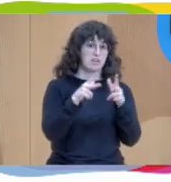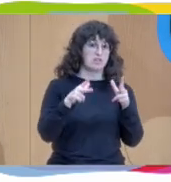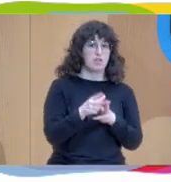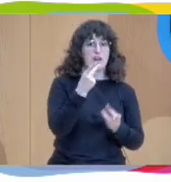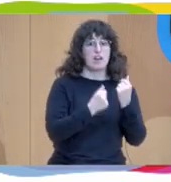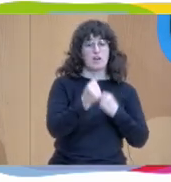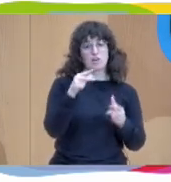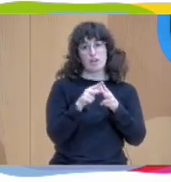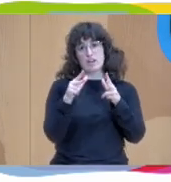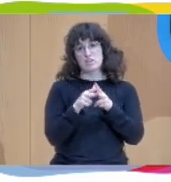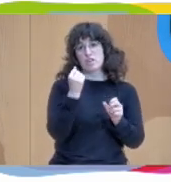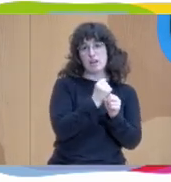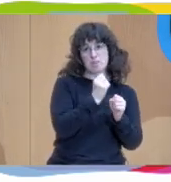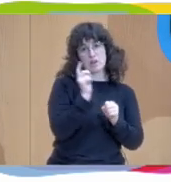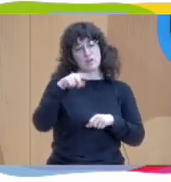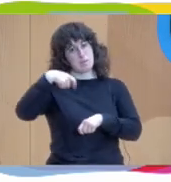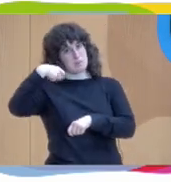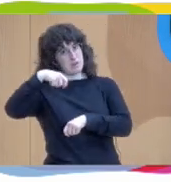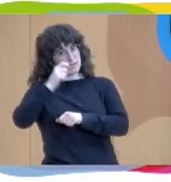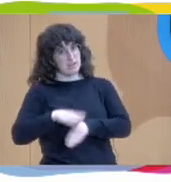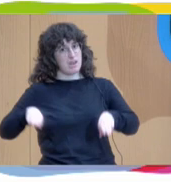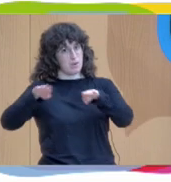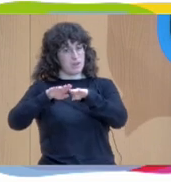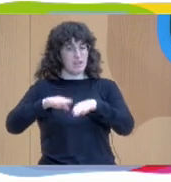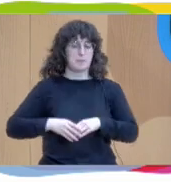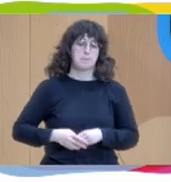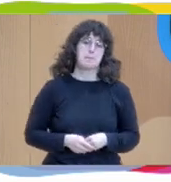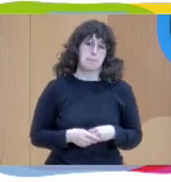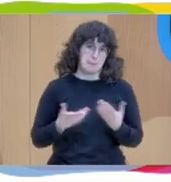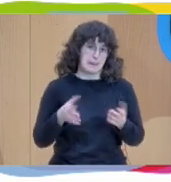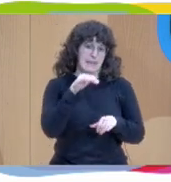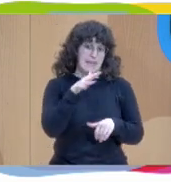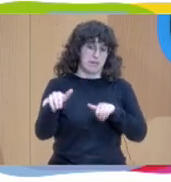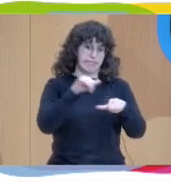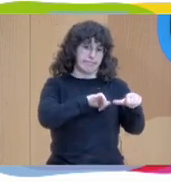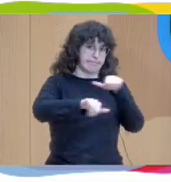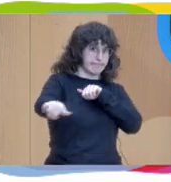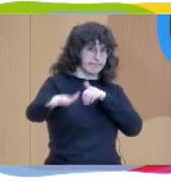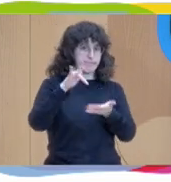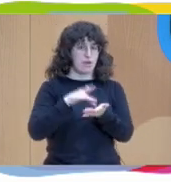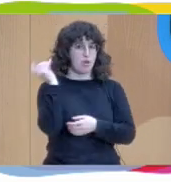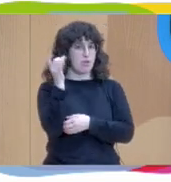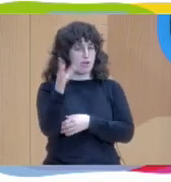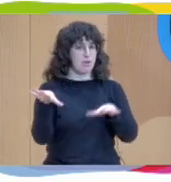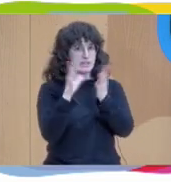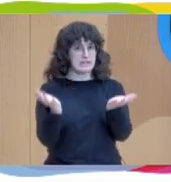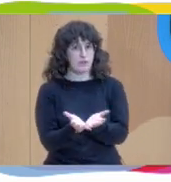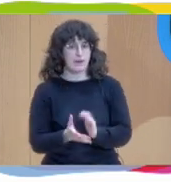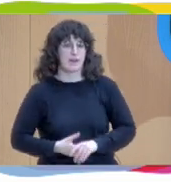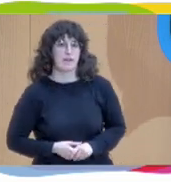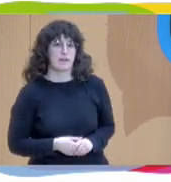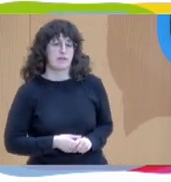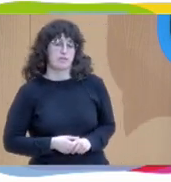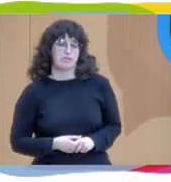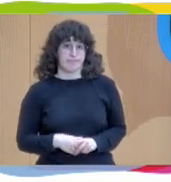presidencia y e igualdad lo que nos aguarda a continuación es un congreso internacional van a pasar por